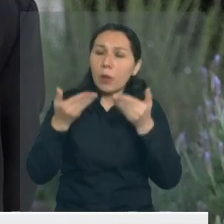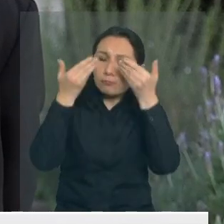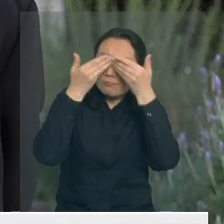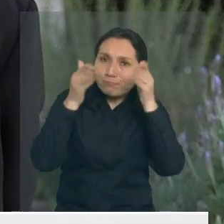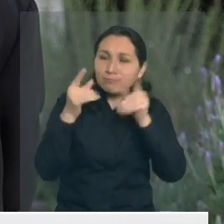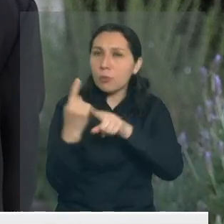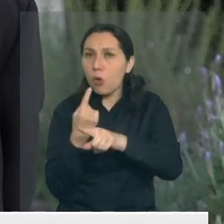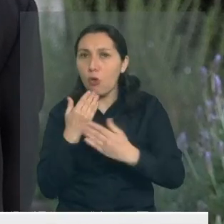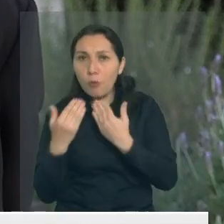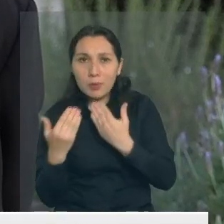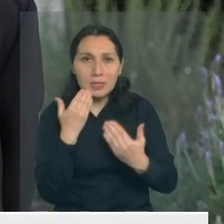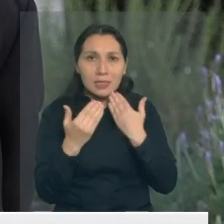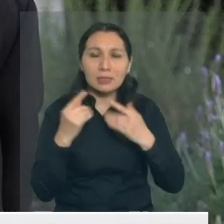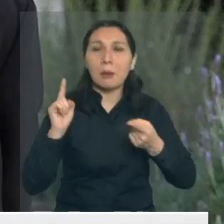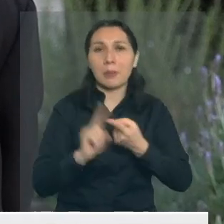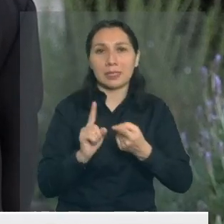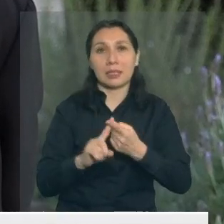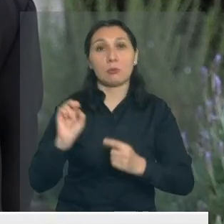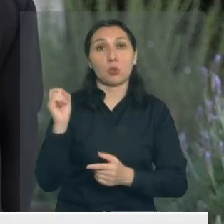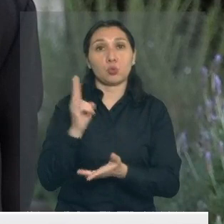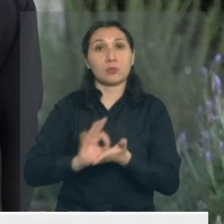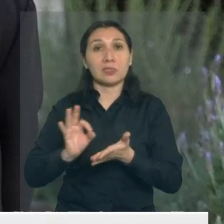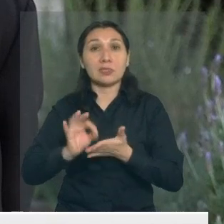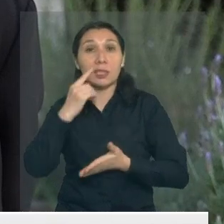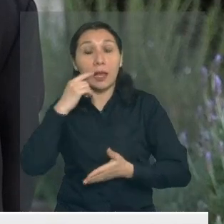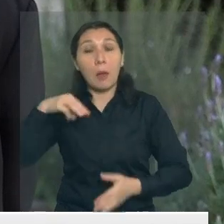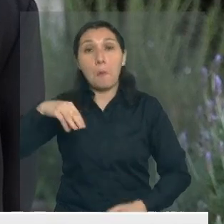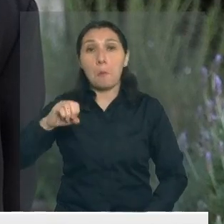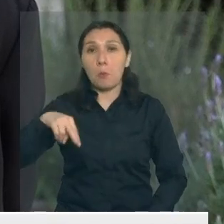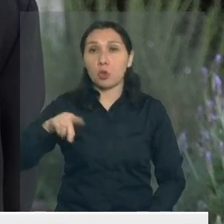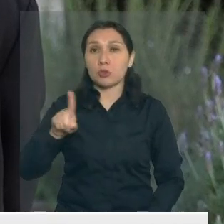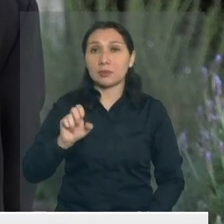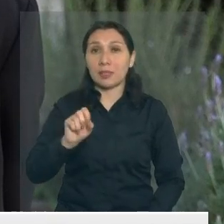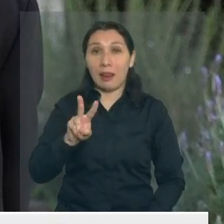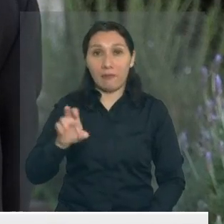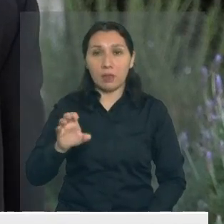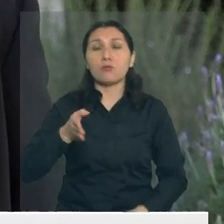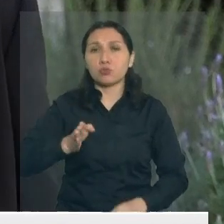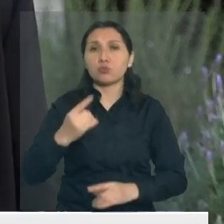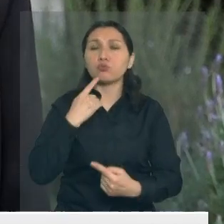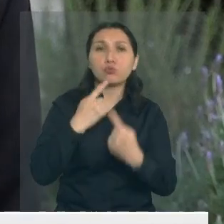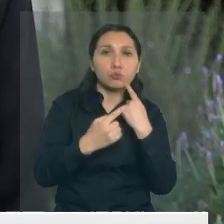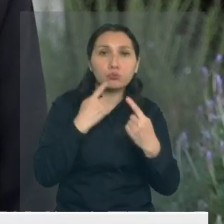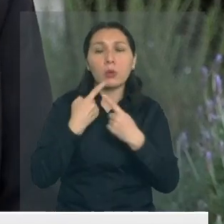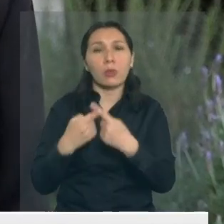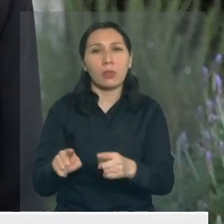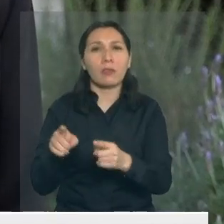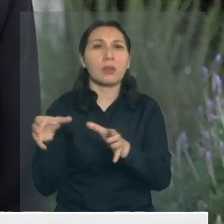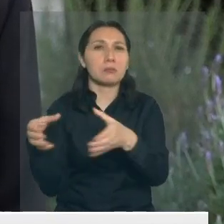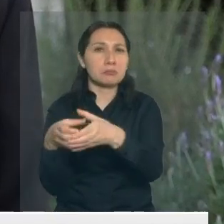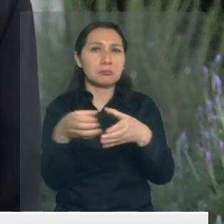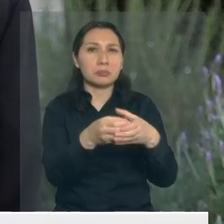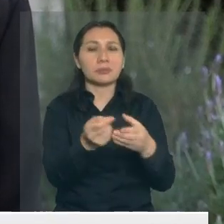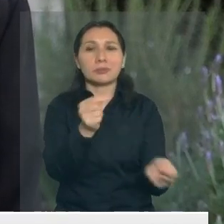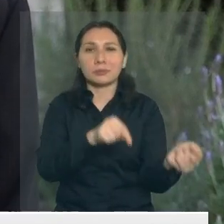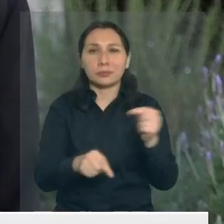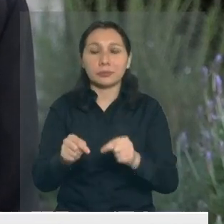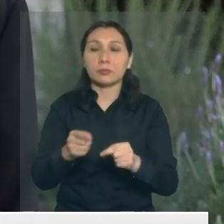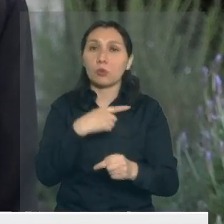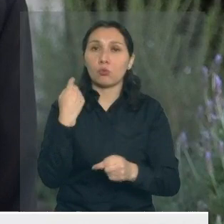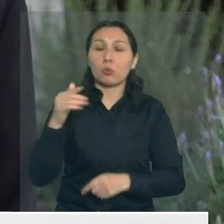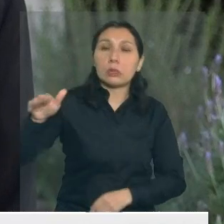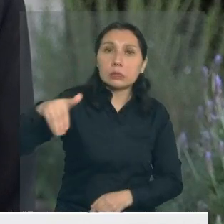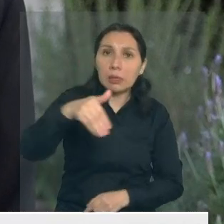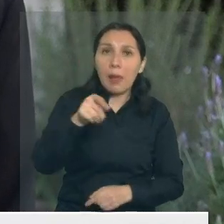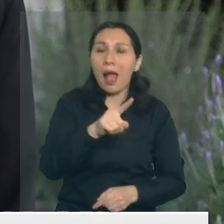diálogo, participar, y el subsecretario Manuel Bonsalve va a seguir dialogando con las distintas entidades que están disponibles. Nuestra